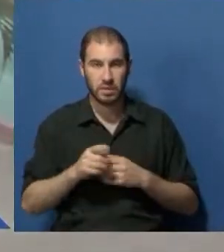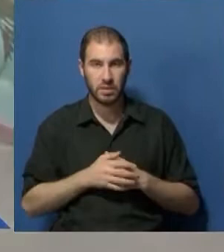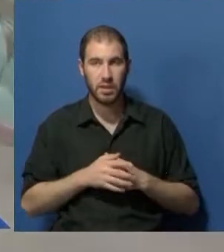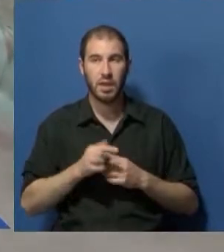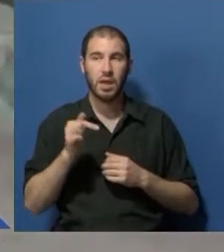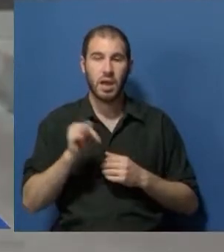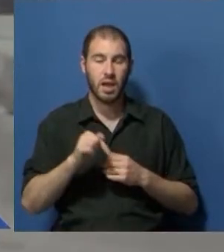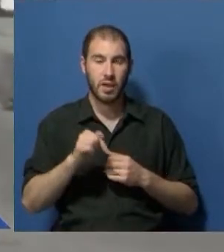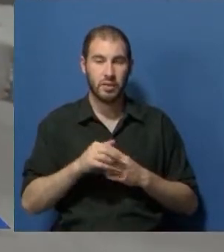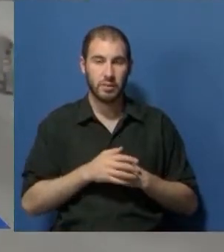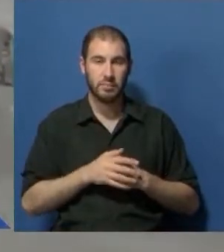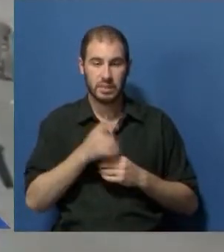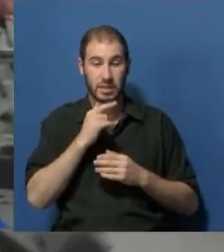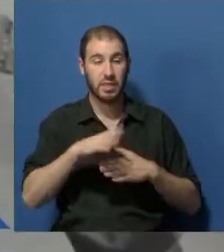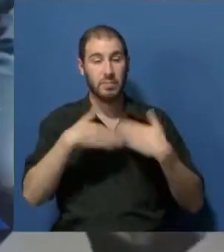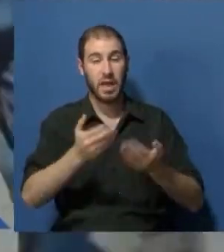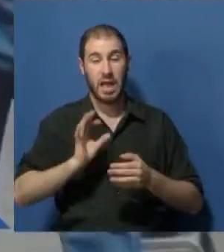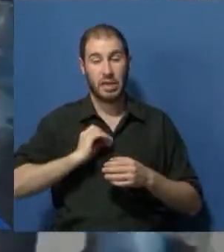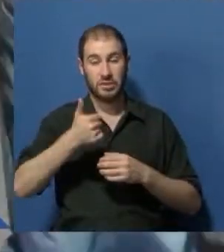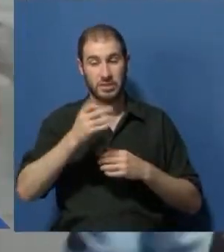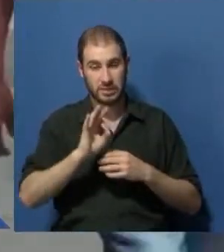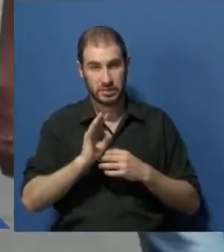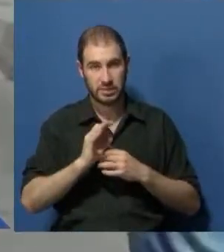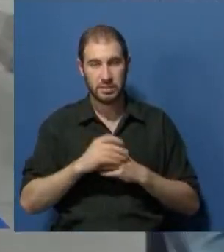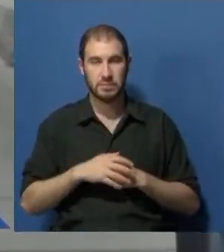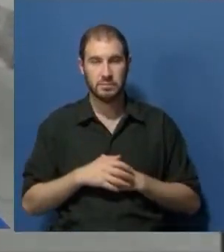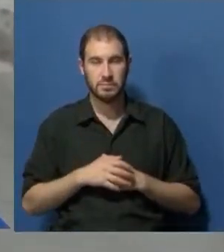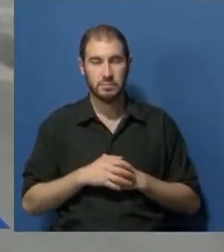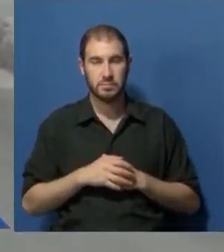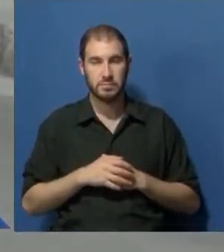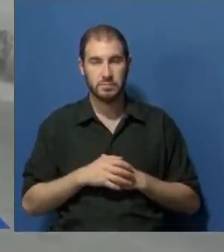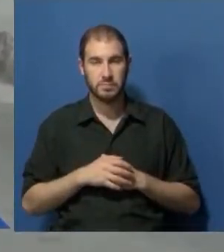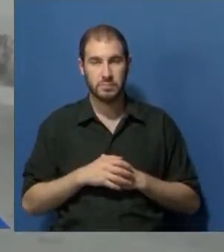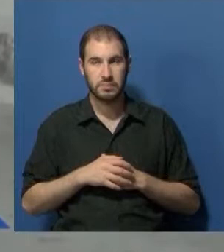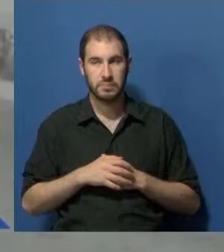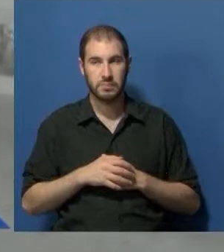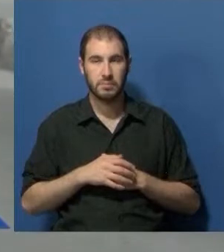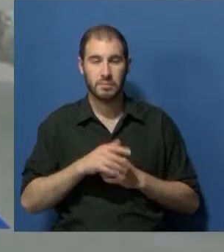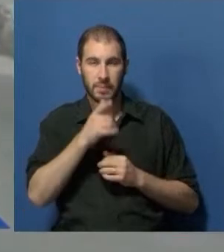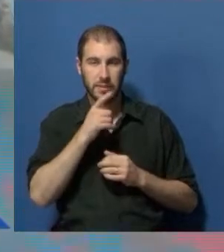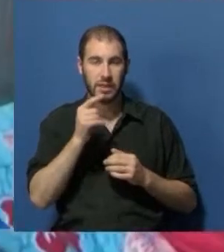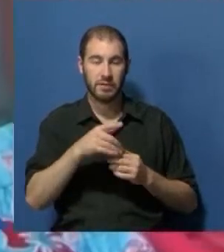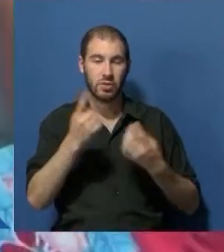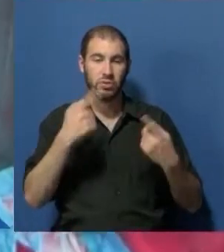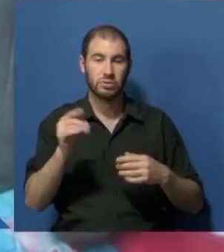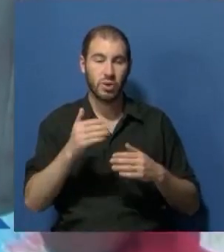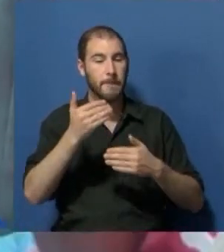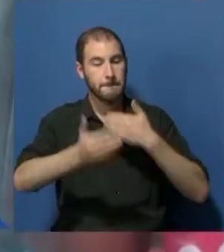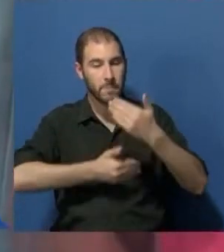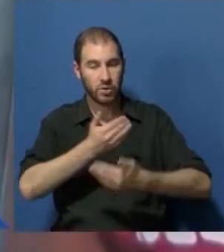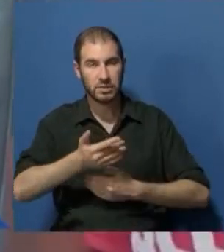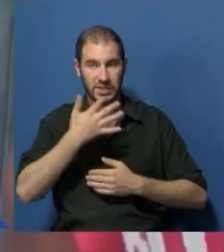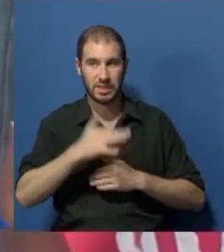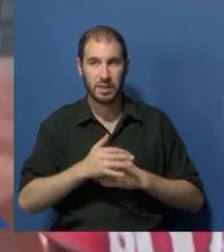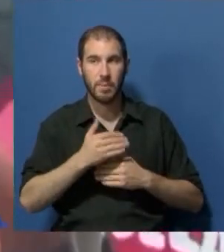vista después de 60 años, realmente hay que ver todo como un proceso, ¿no es cierto?